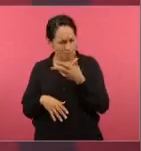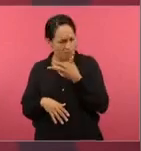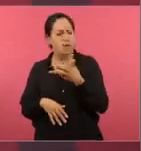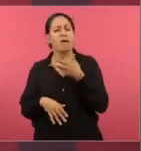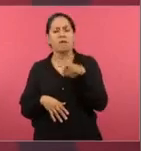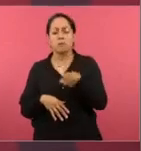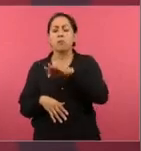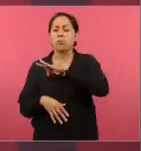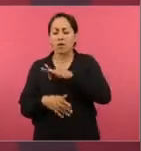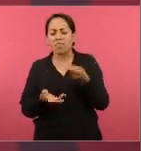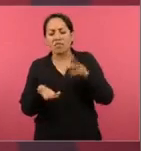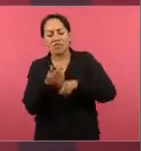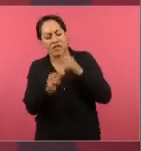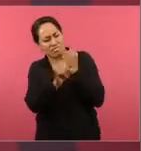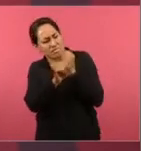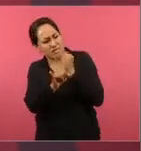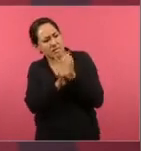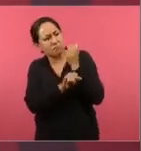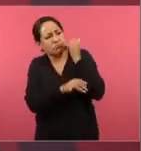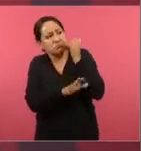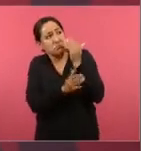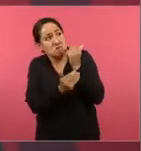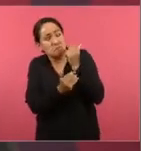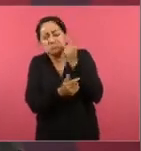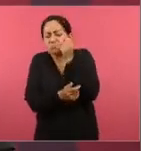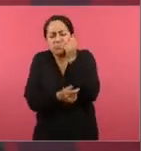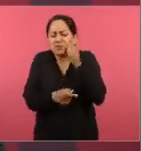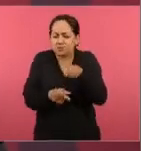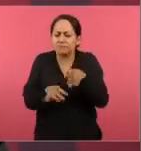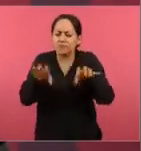sin internet, tener acceso a videos.